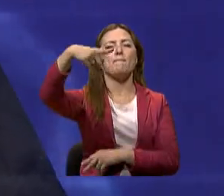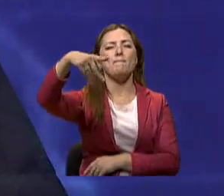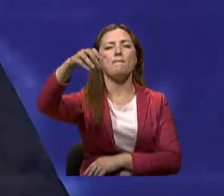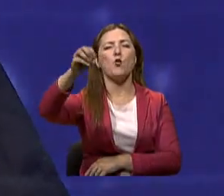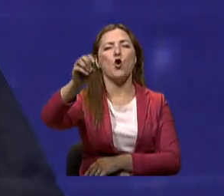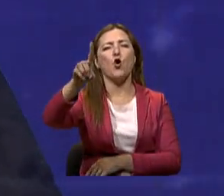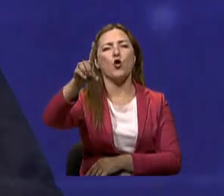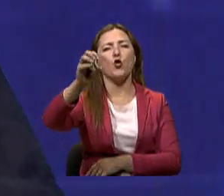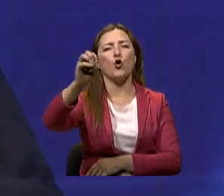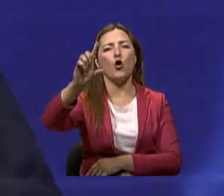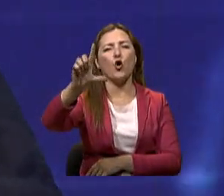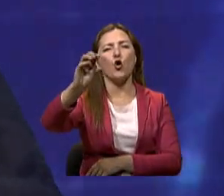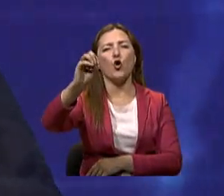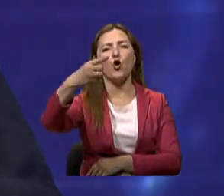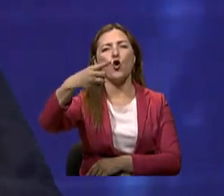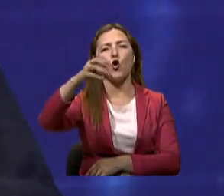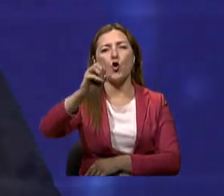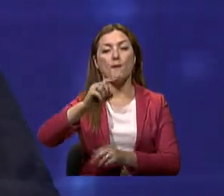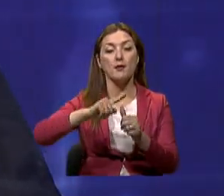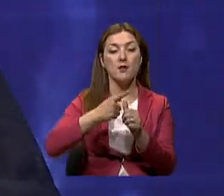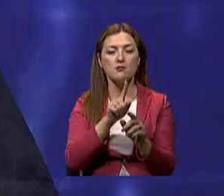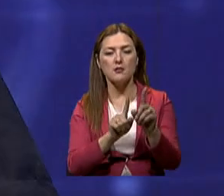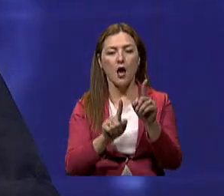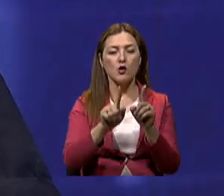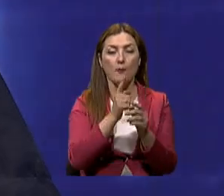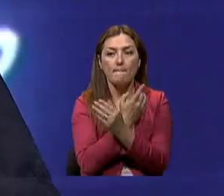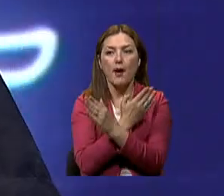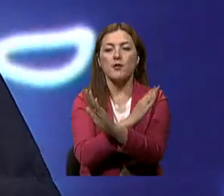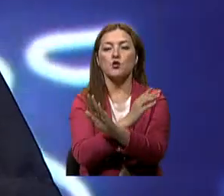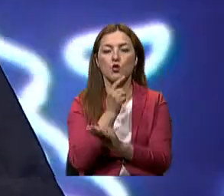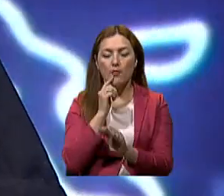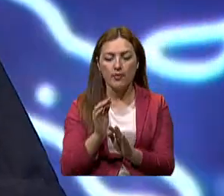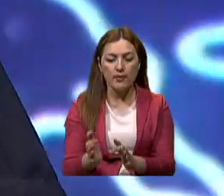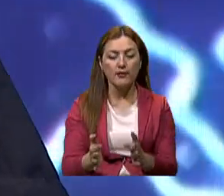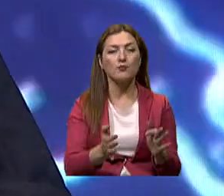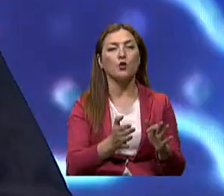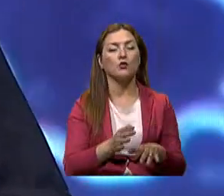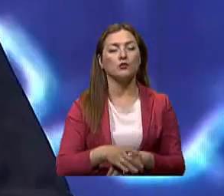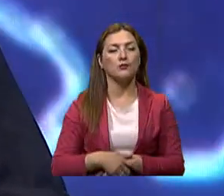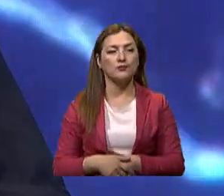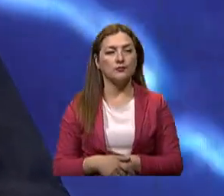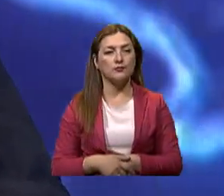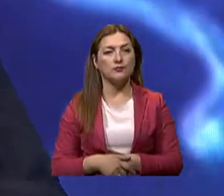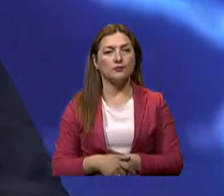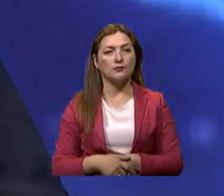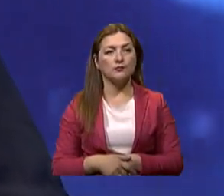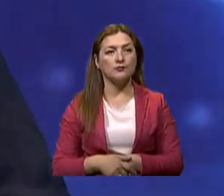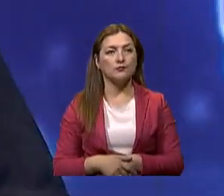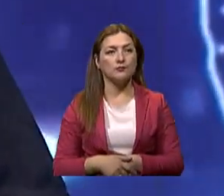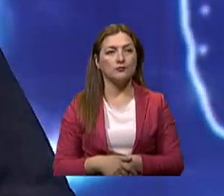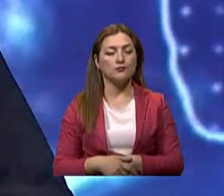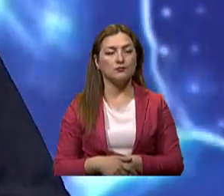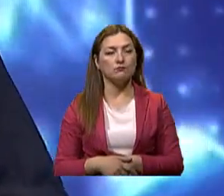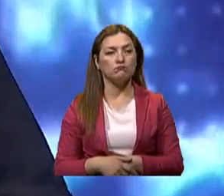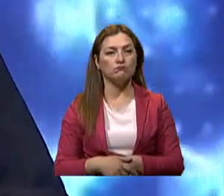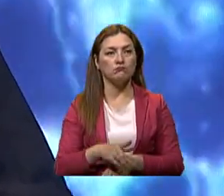primero puede dar el diagnóstico, puede hacer prevenciones, puede dar tratamiento. Generalmente lo que hace el podólogo, sea el paciente que padezca su